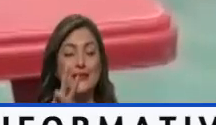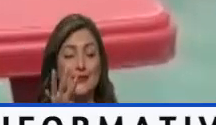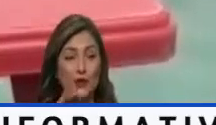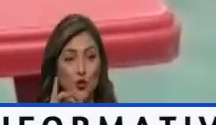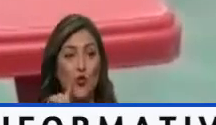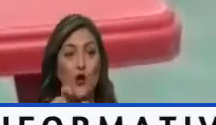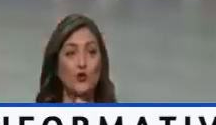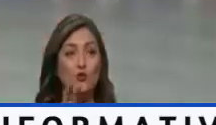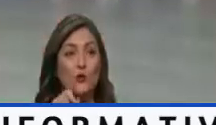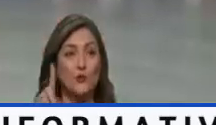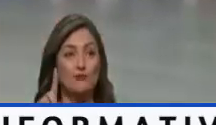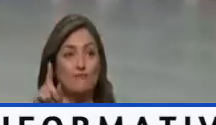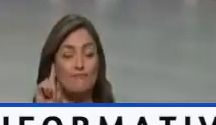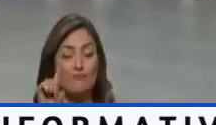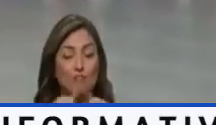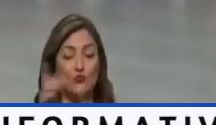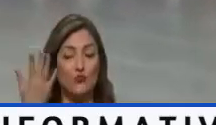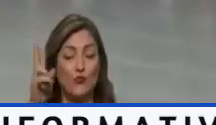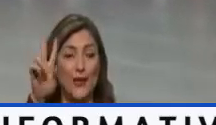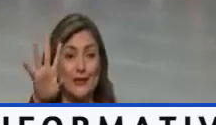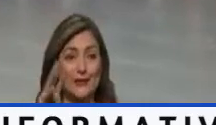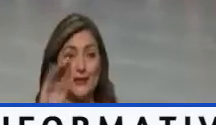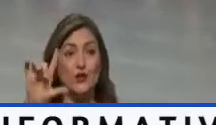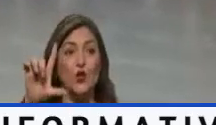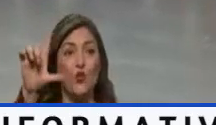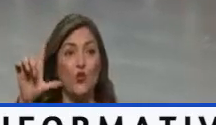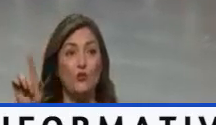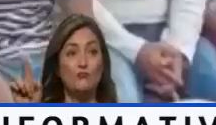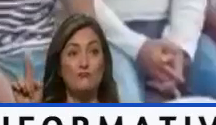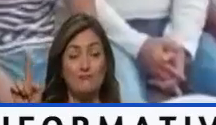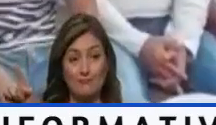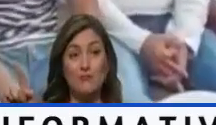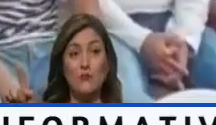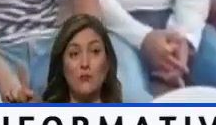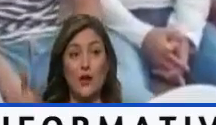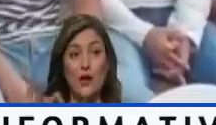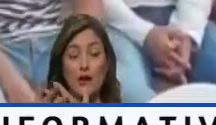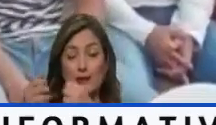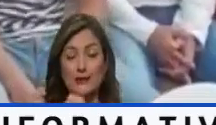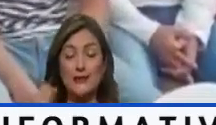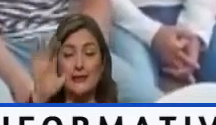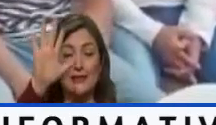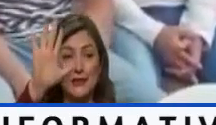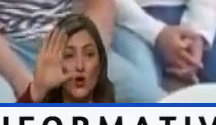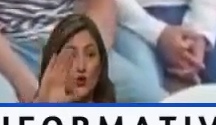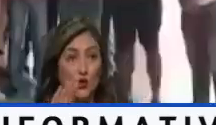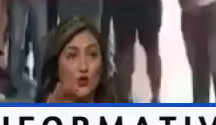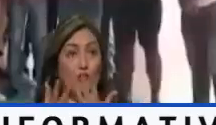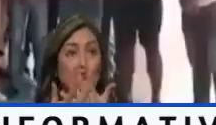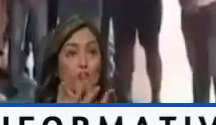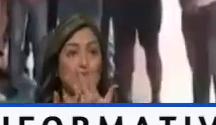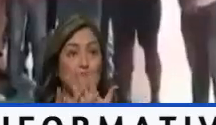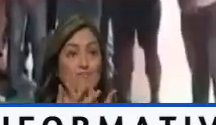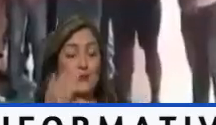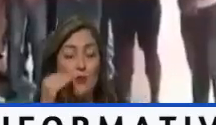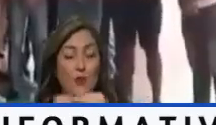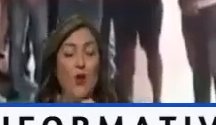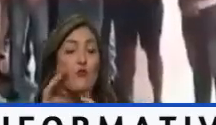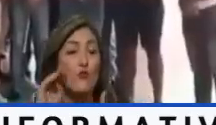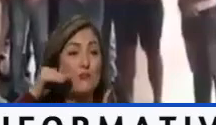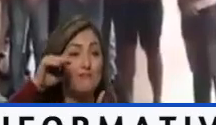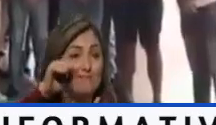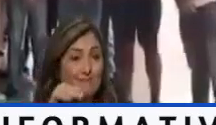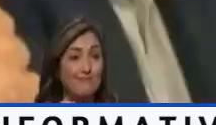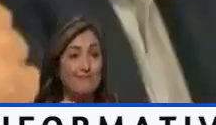en una acción coordinada. El pasado 26 de julio, los privados de libertad de al menos 5 centros carcelarios del país enviaron un mensaje